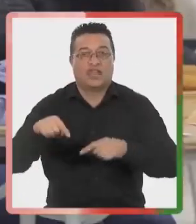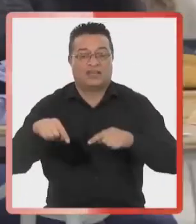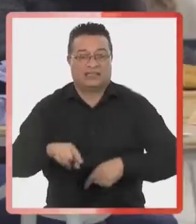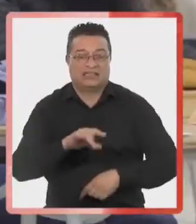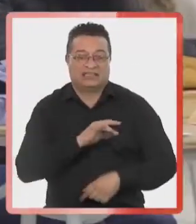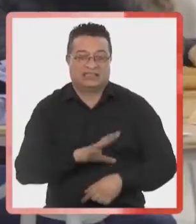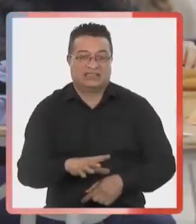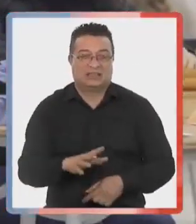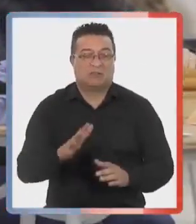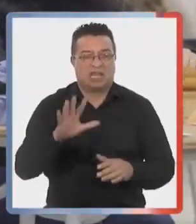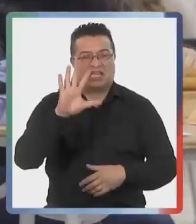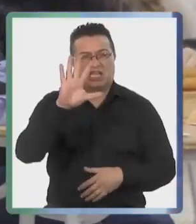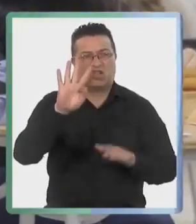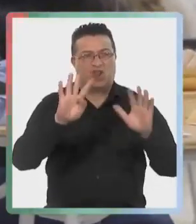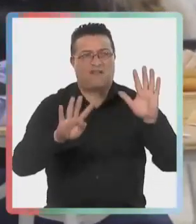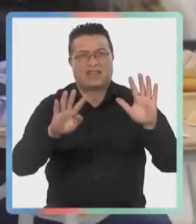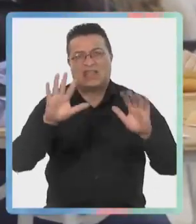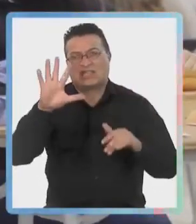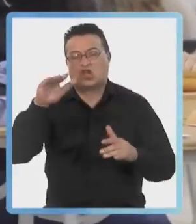unos